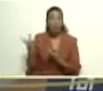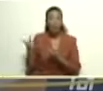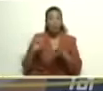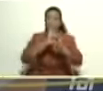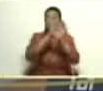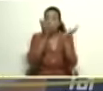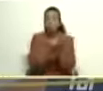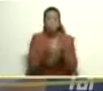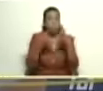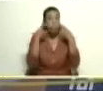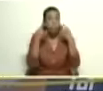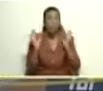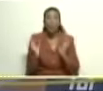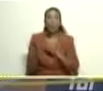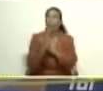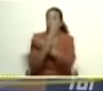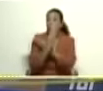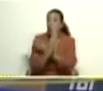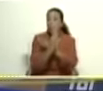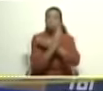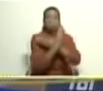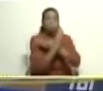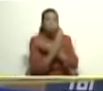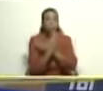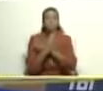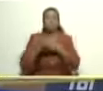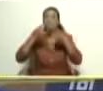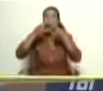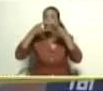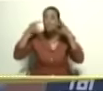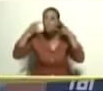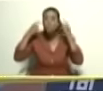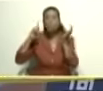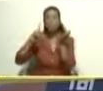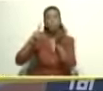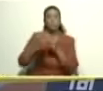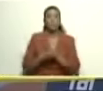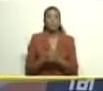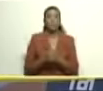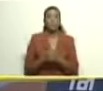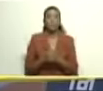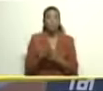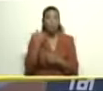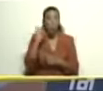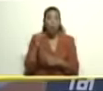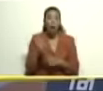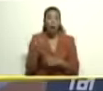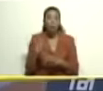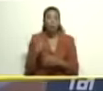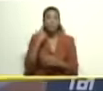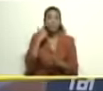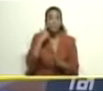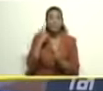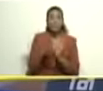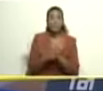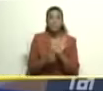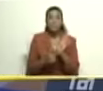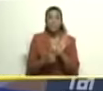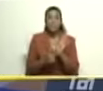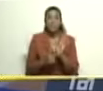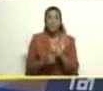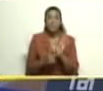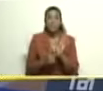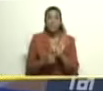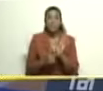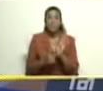coronavirus, porque nos cuidamos. Tapabocas. Mira, todavía yo cargo esto, mira. ¿Ah?